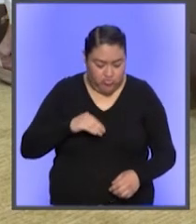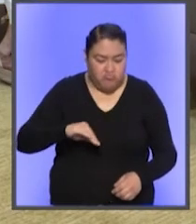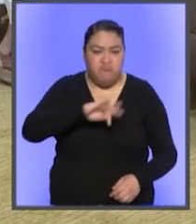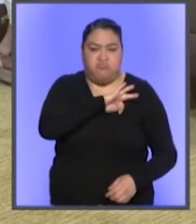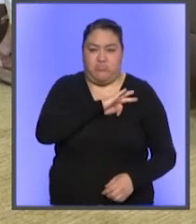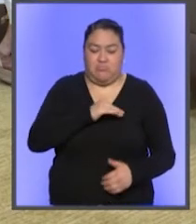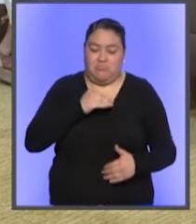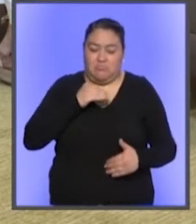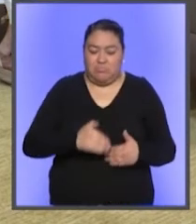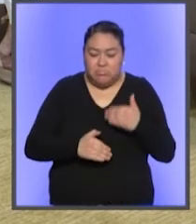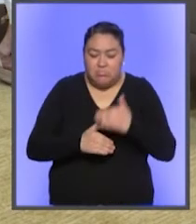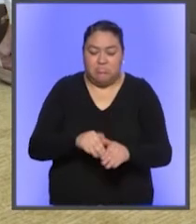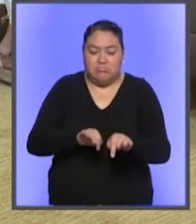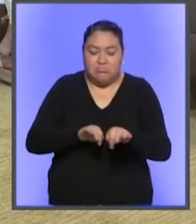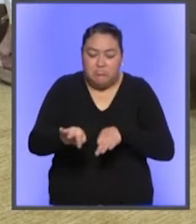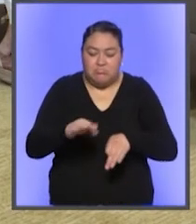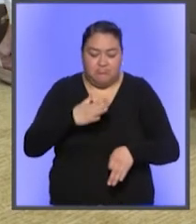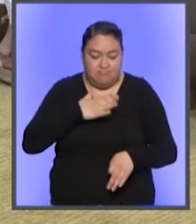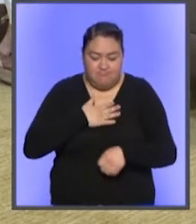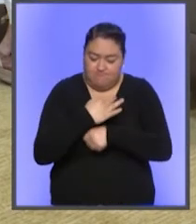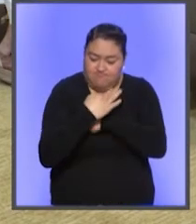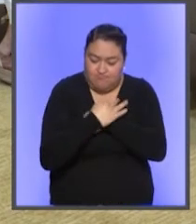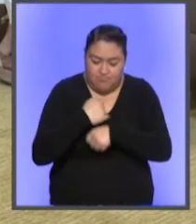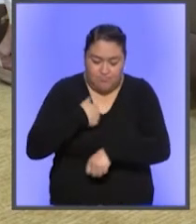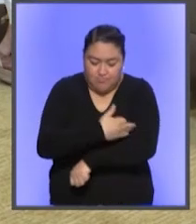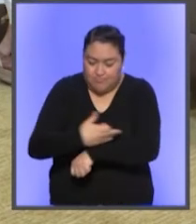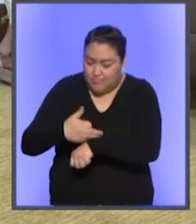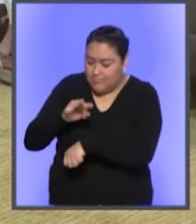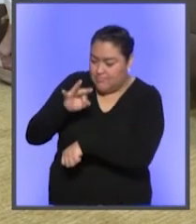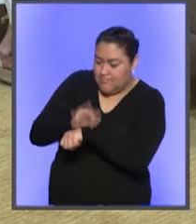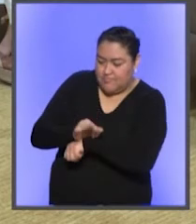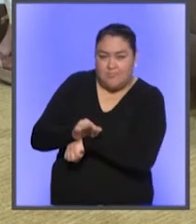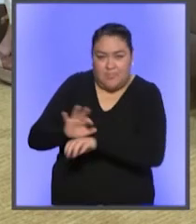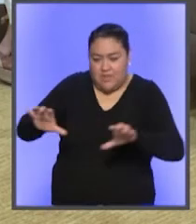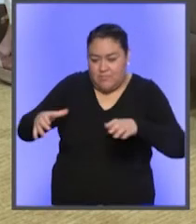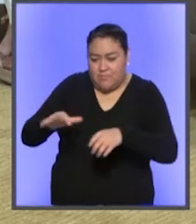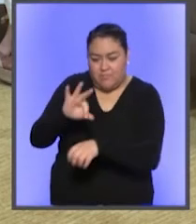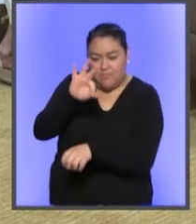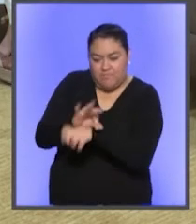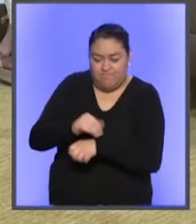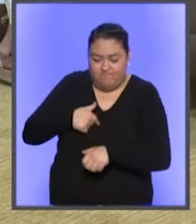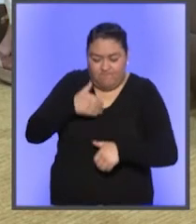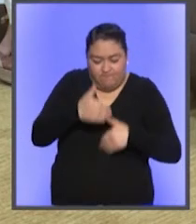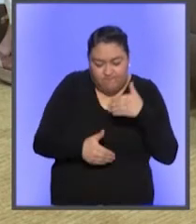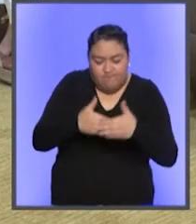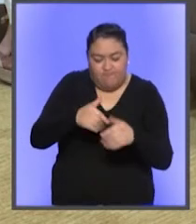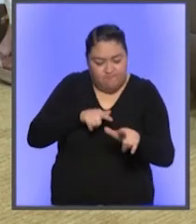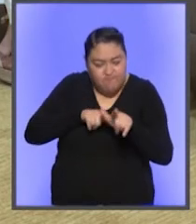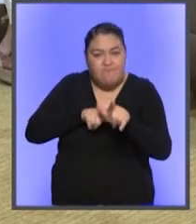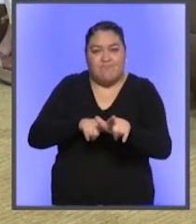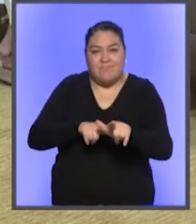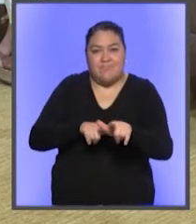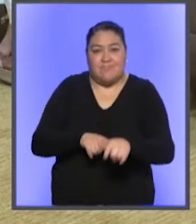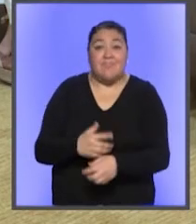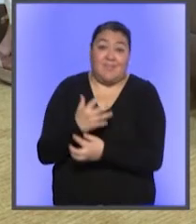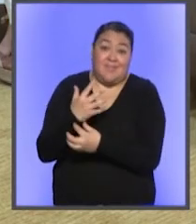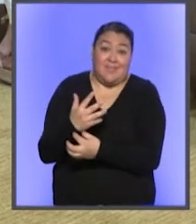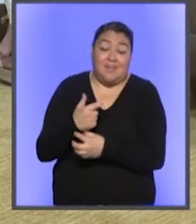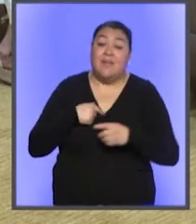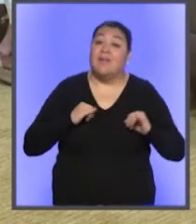vamos a trabajar por nosotras mismas por nuestras familias y por nuestras comunidades y la